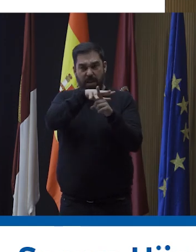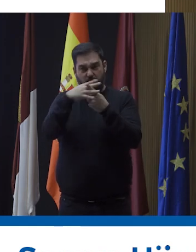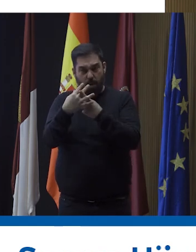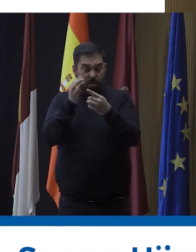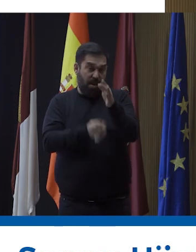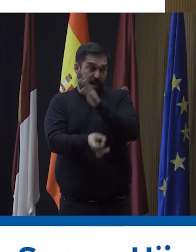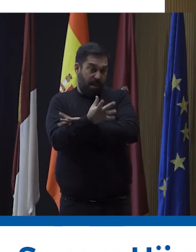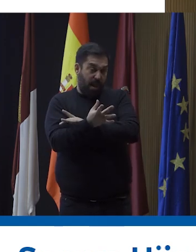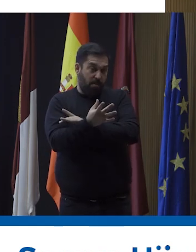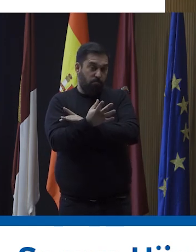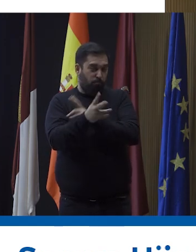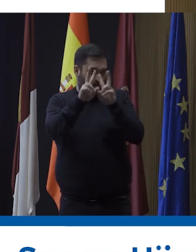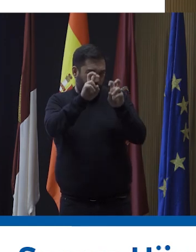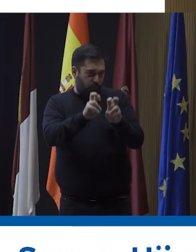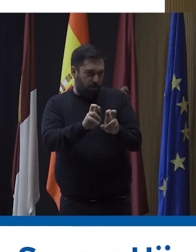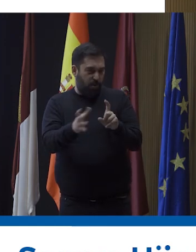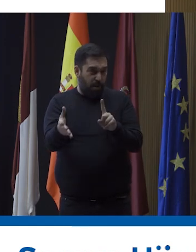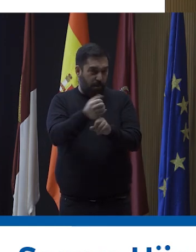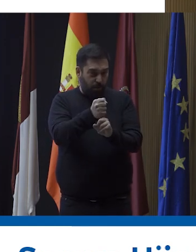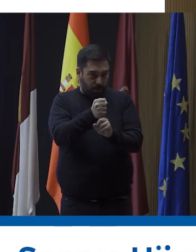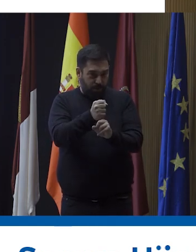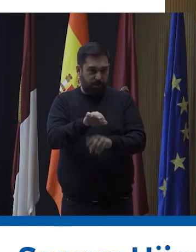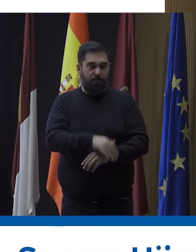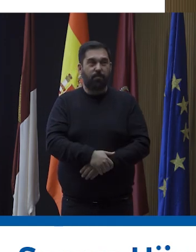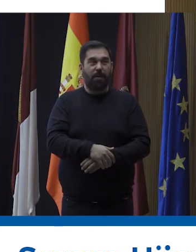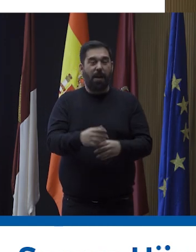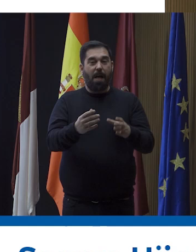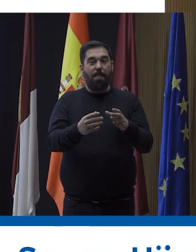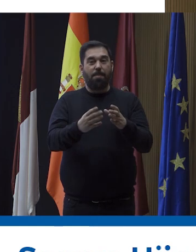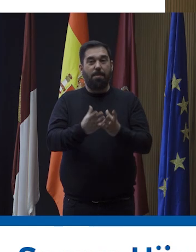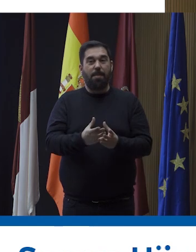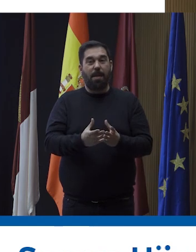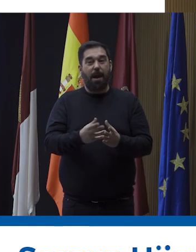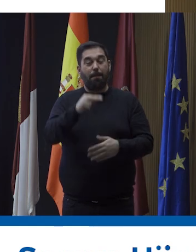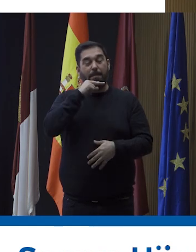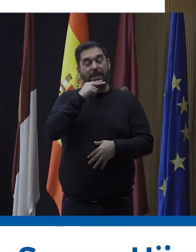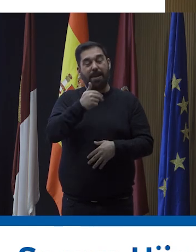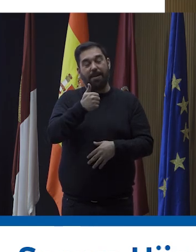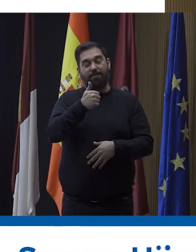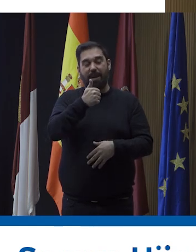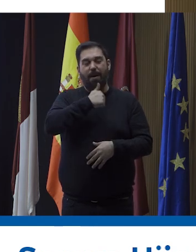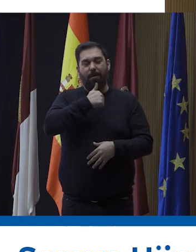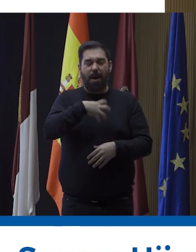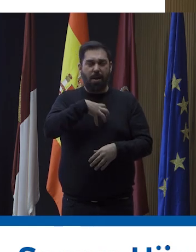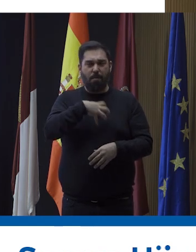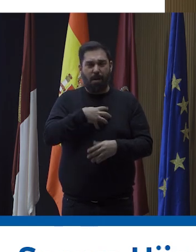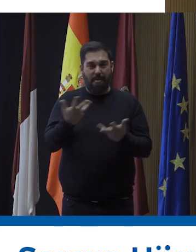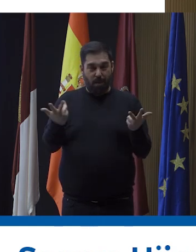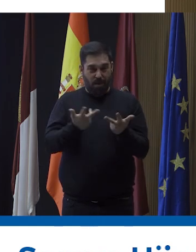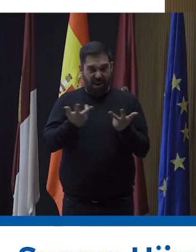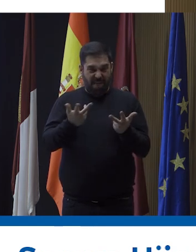aparezca. Otro tipo de incontinencia es la incontinencia urinaria de urgencia, que esta lo que sucede es que de repente